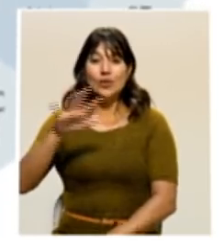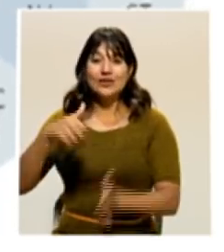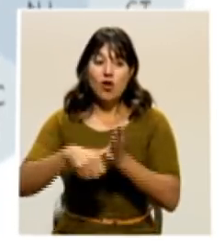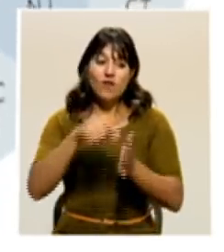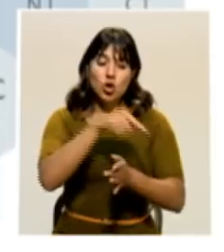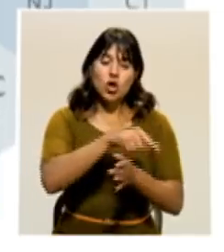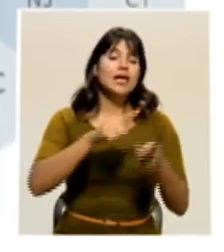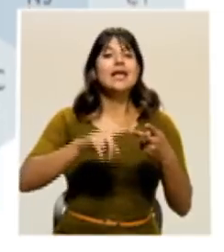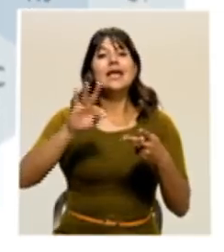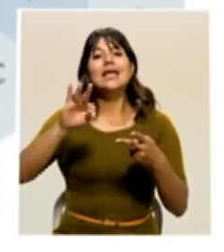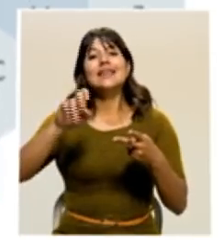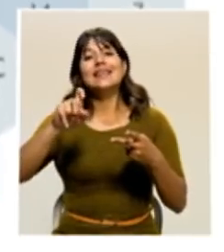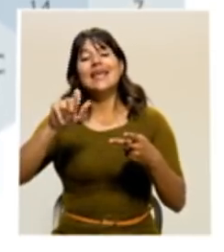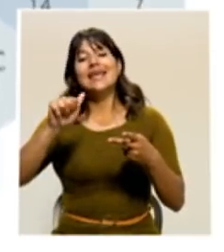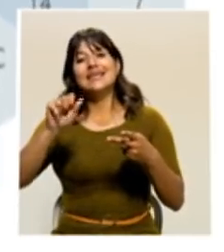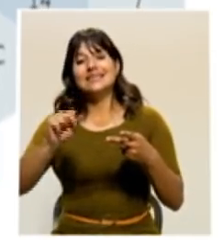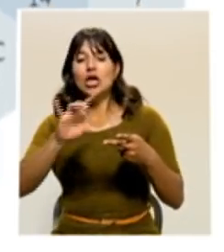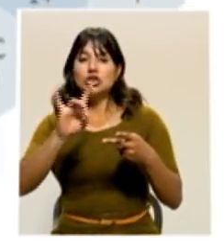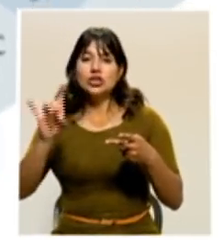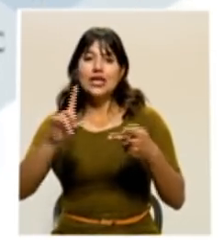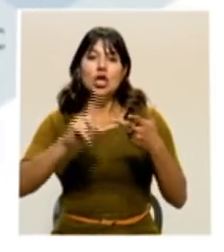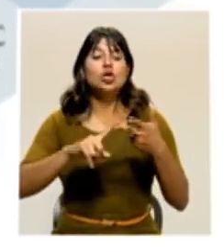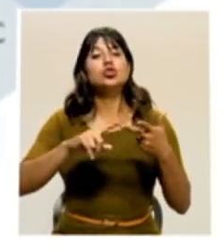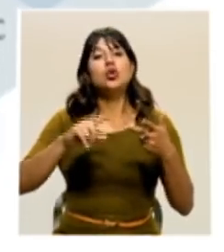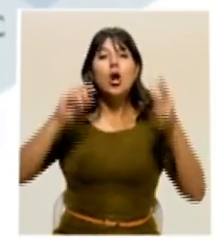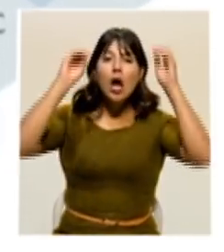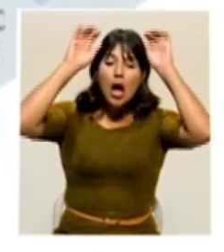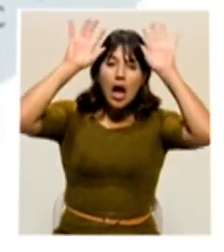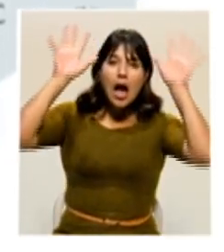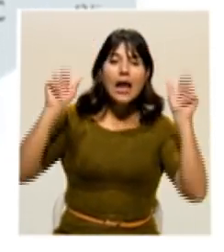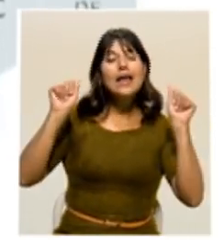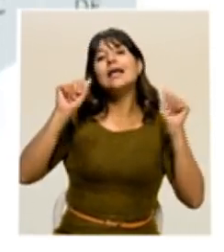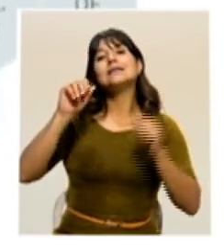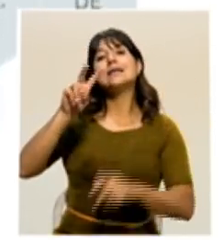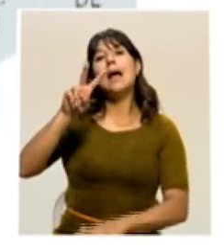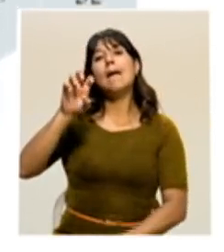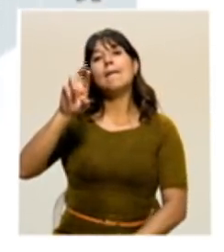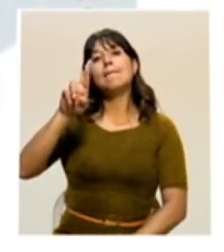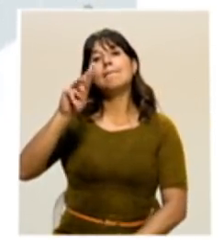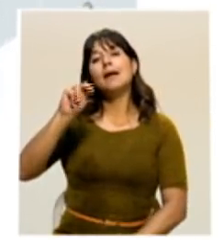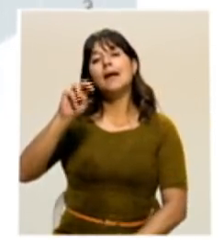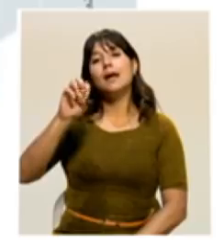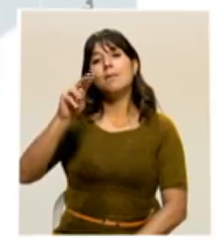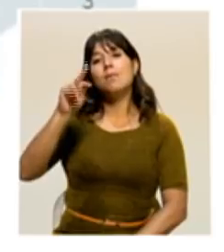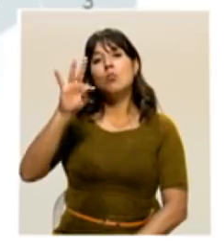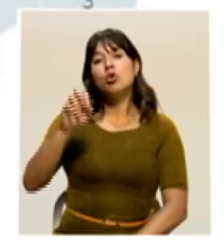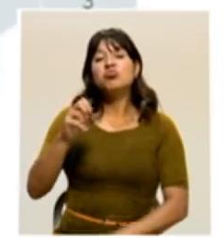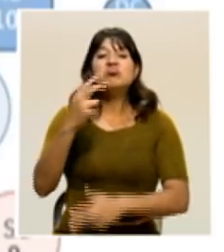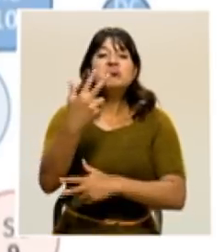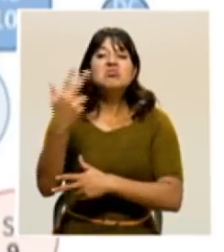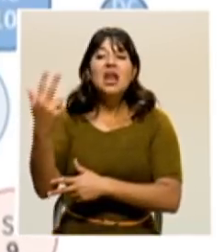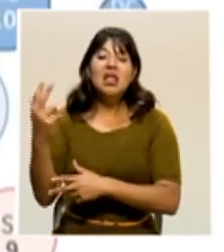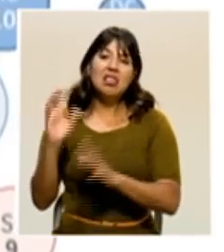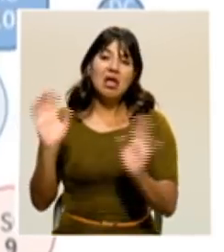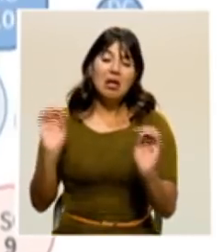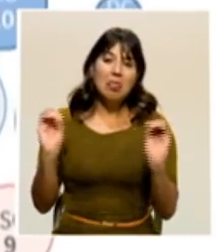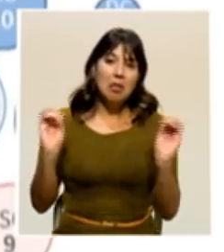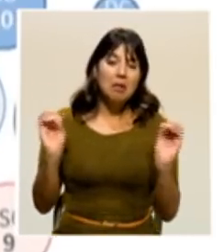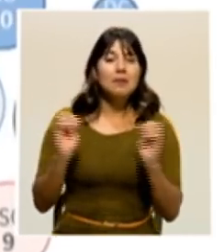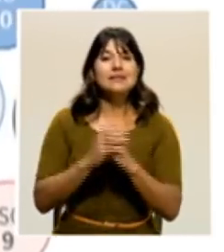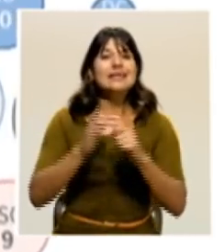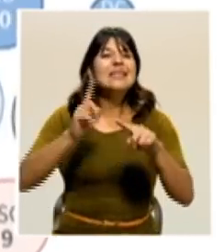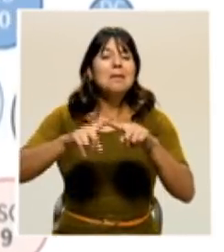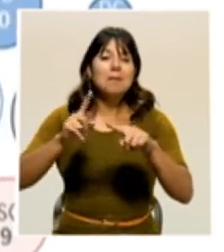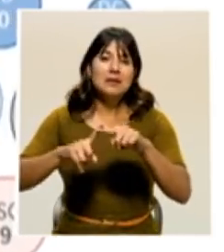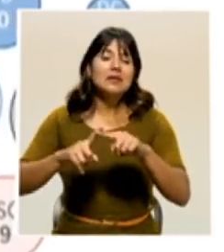38, y estados poco poblados como Alaska, Delaware, Vermont y Wyoming, solo 3 cada uno. Y salvo Nebraska y